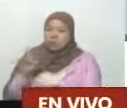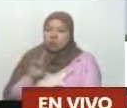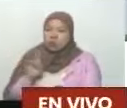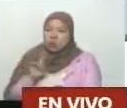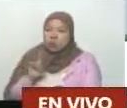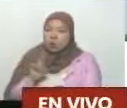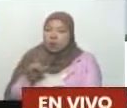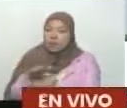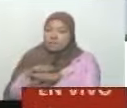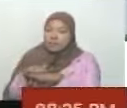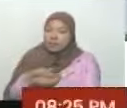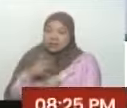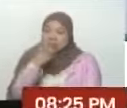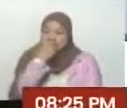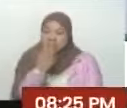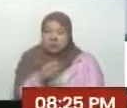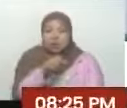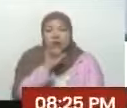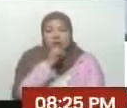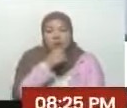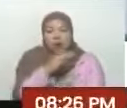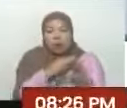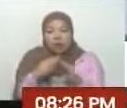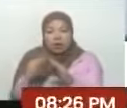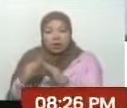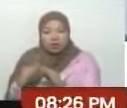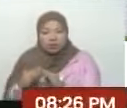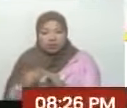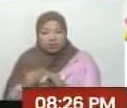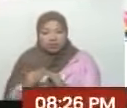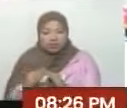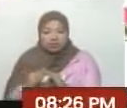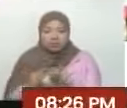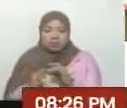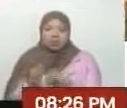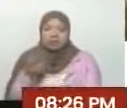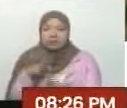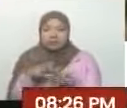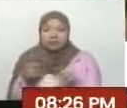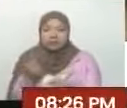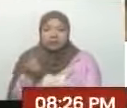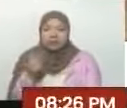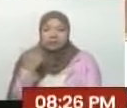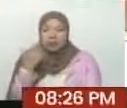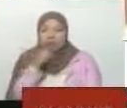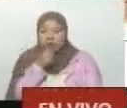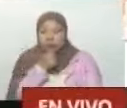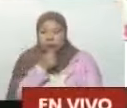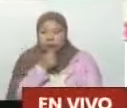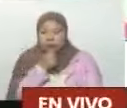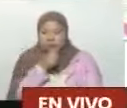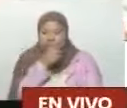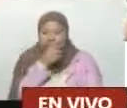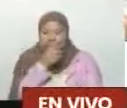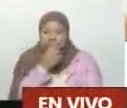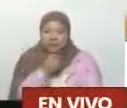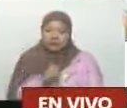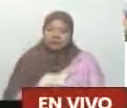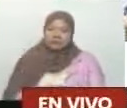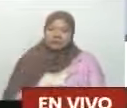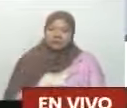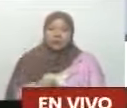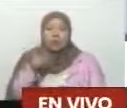el ministerio de los abuelos y de los círculos de abuelos y abuelas. Entonces, un